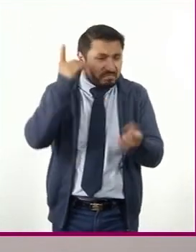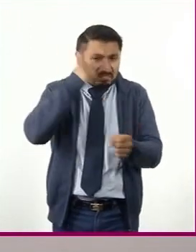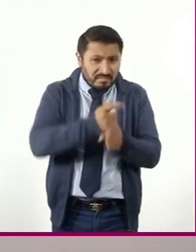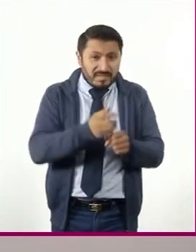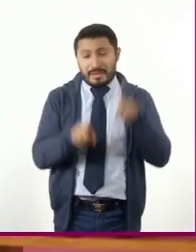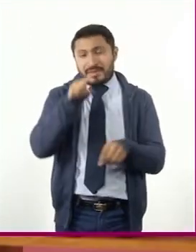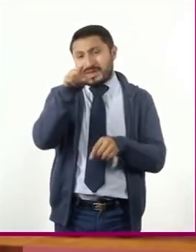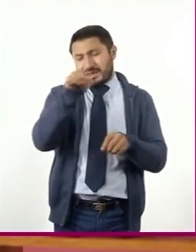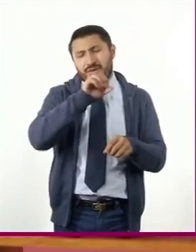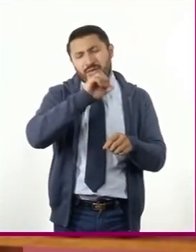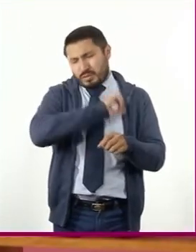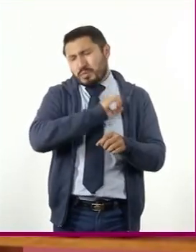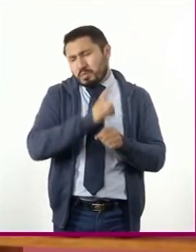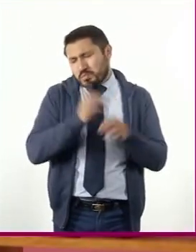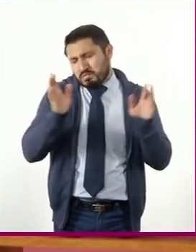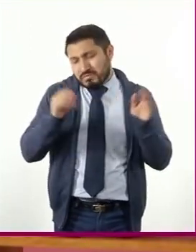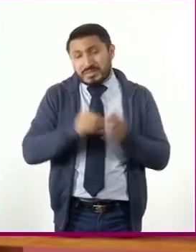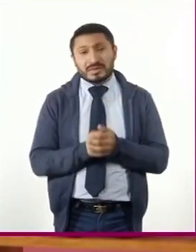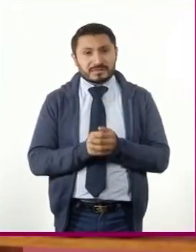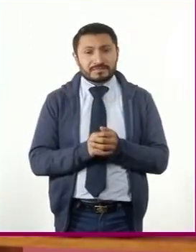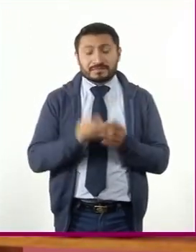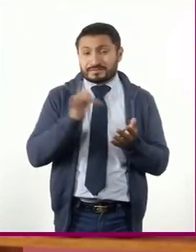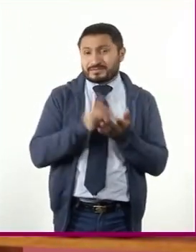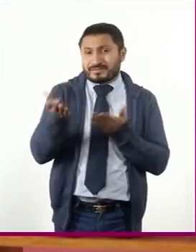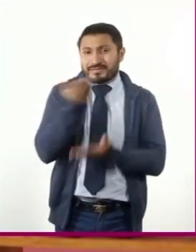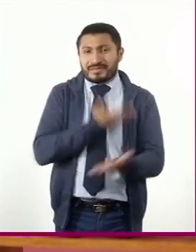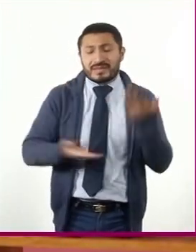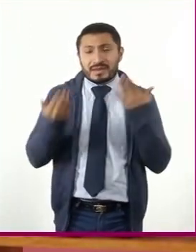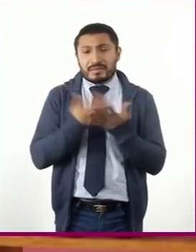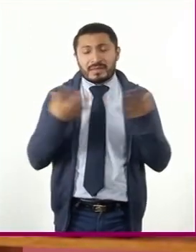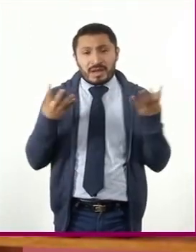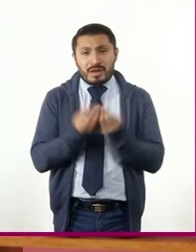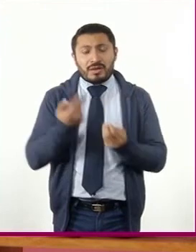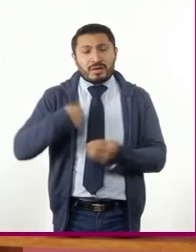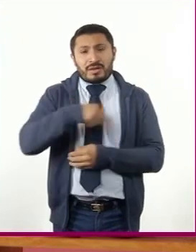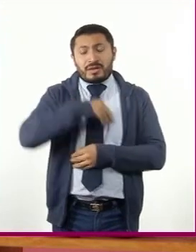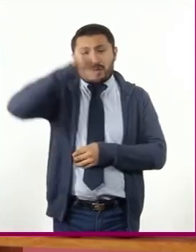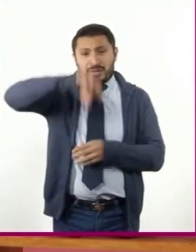actividades escolares. Gracias por compartir con nosotras esta sesión de